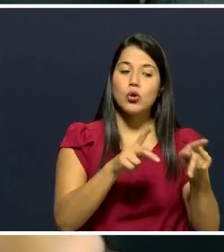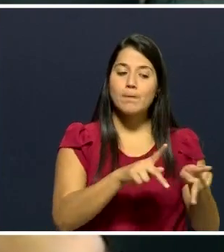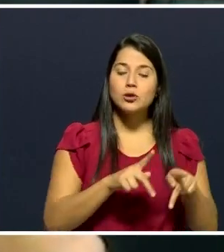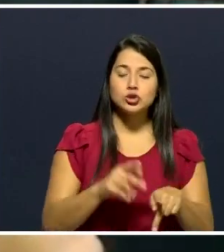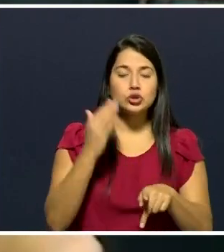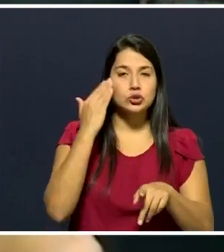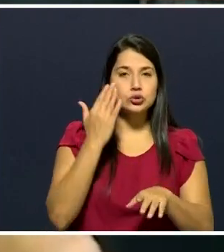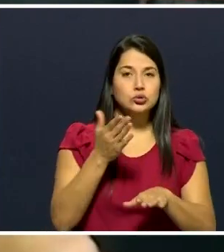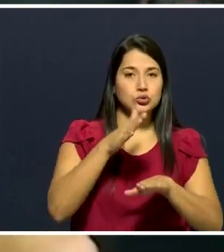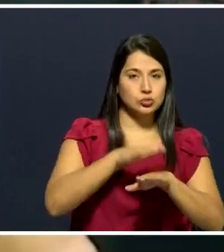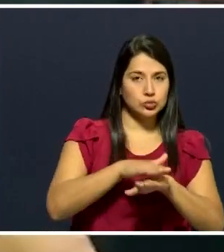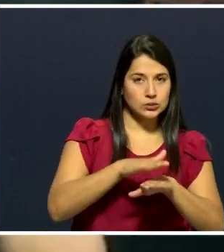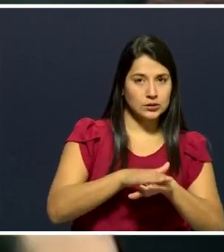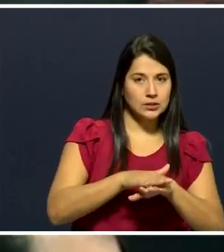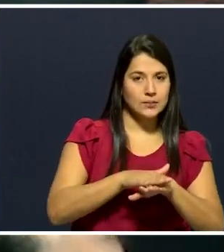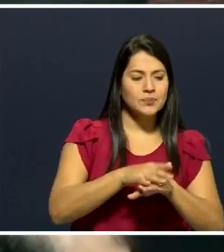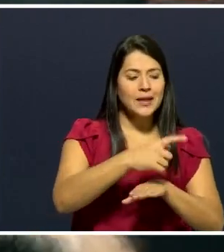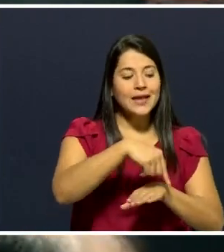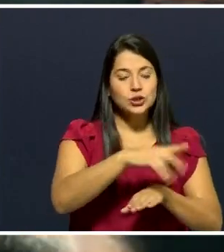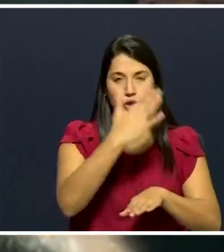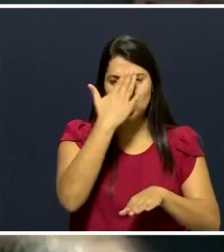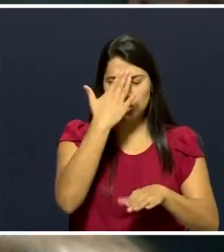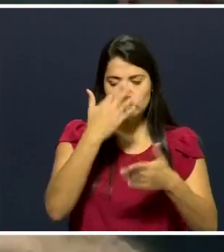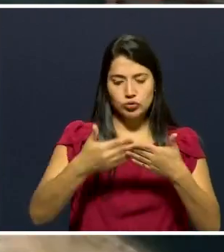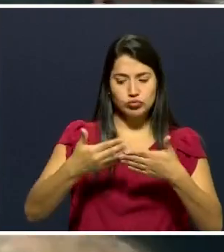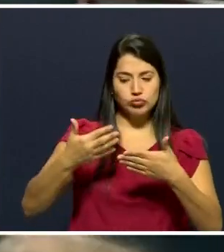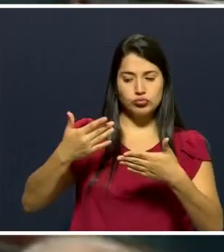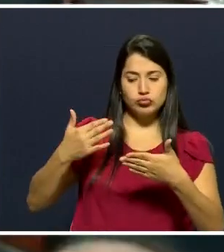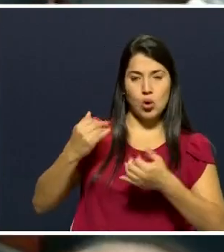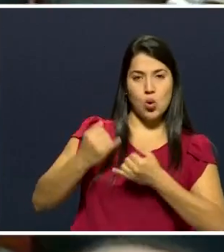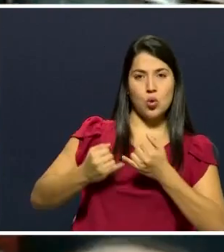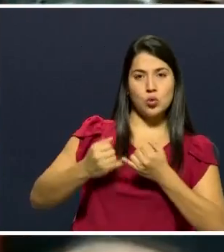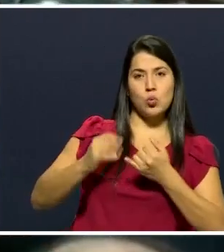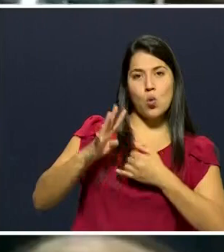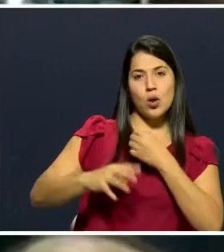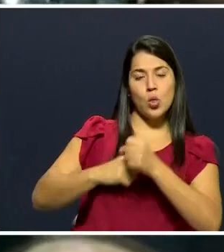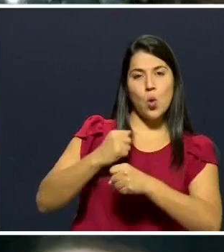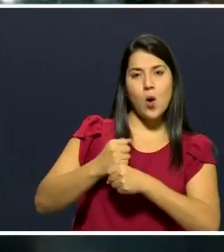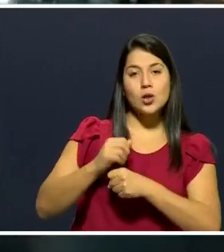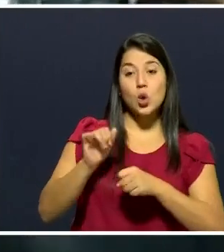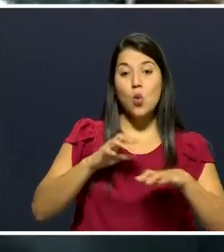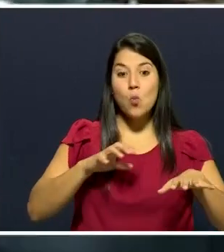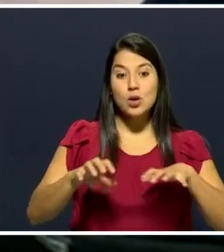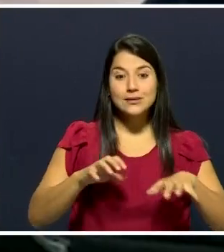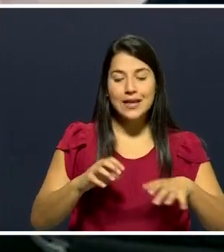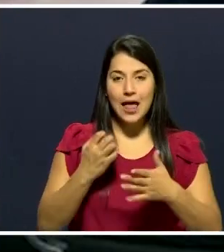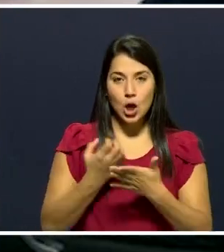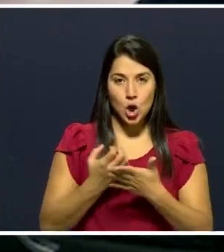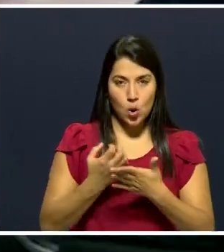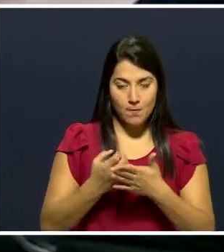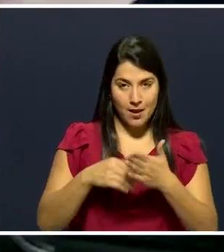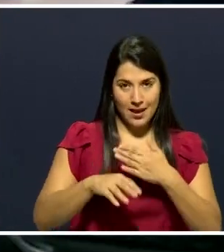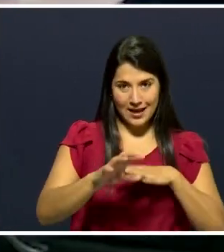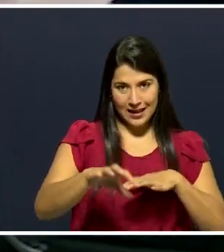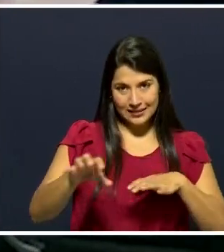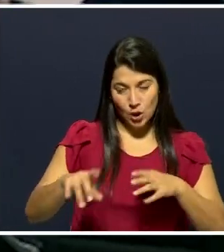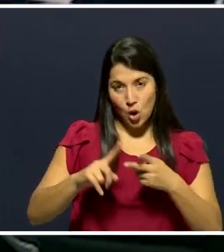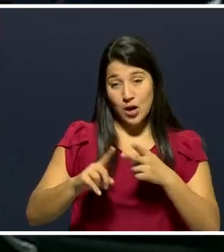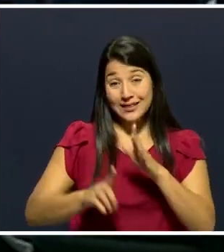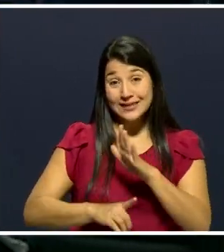se ha realizado en los últimos 4 años, como la reactivación económica del cantón, el